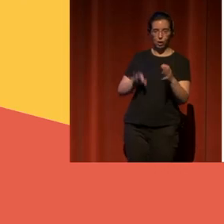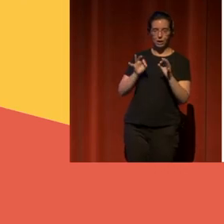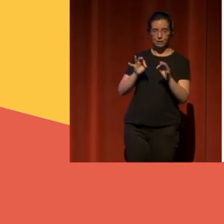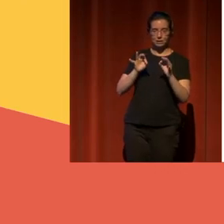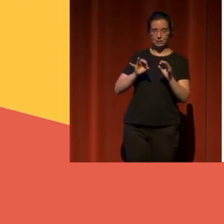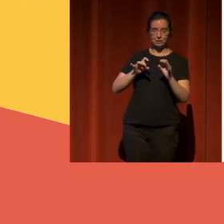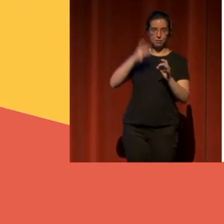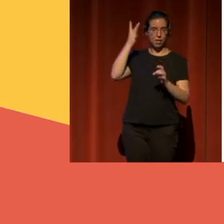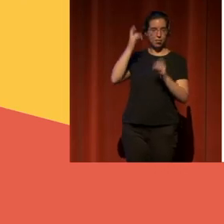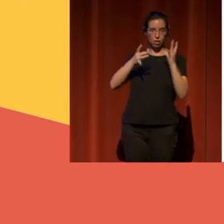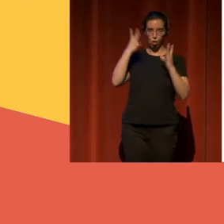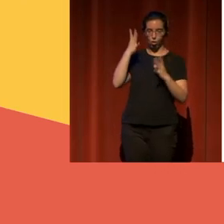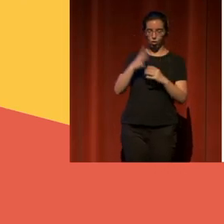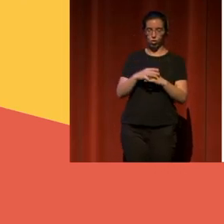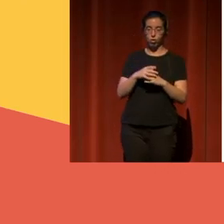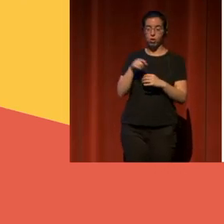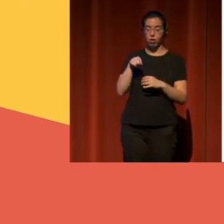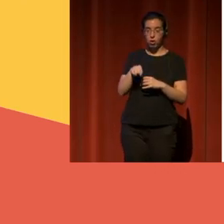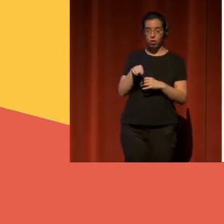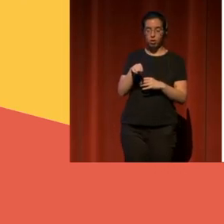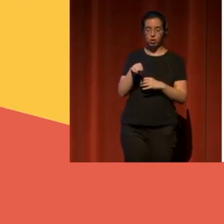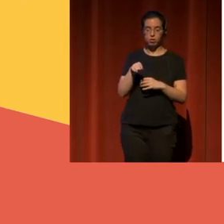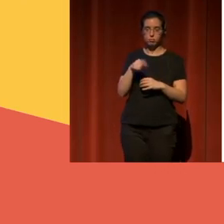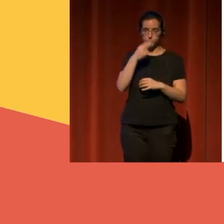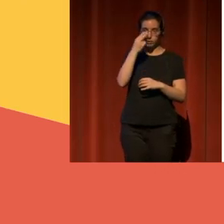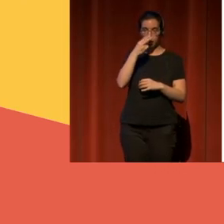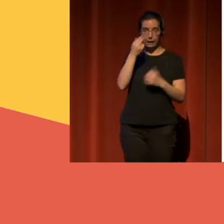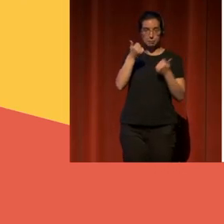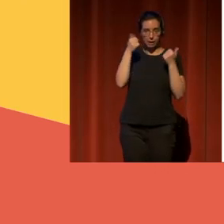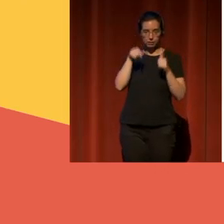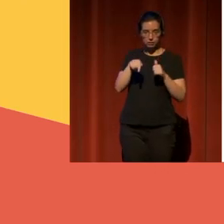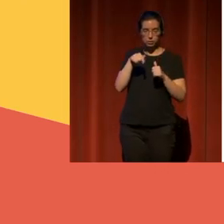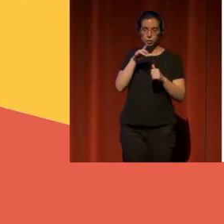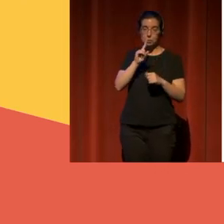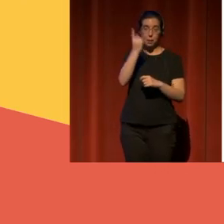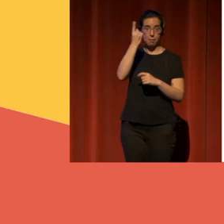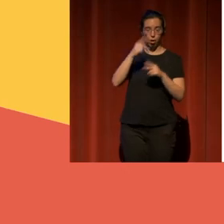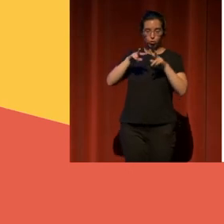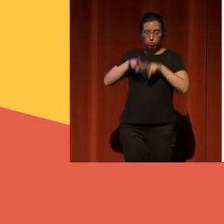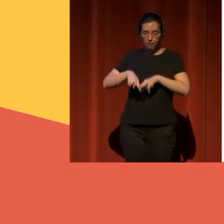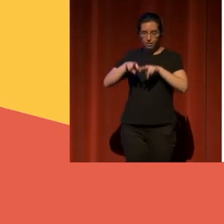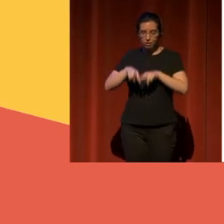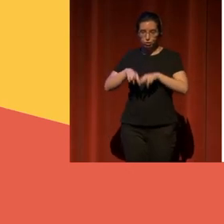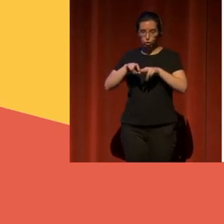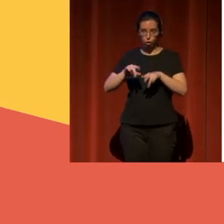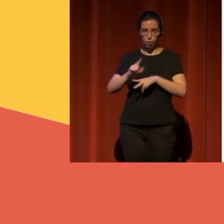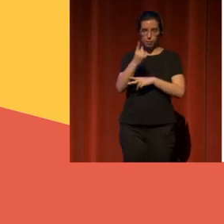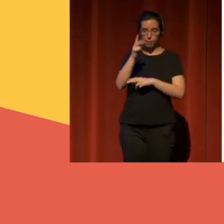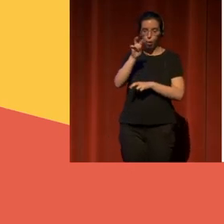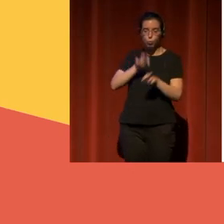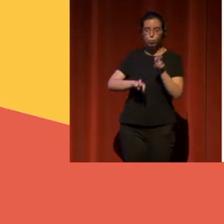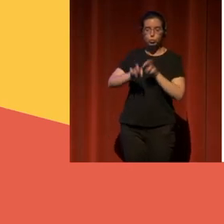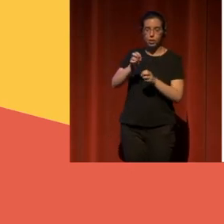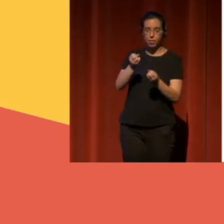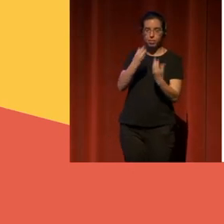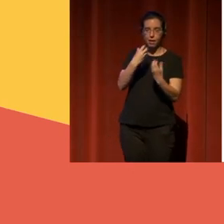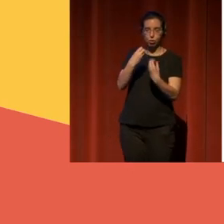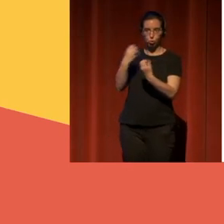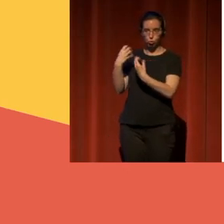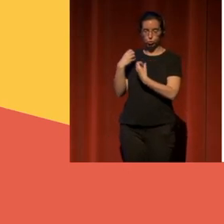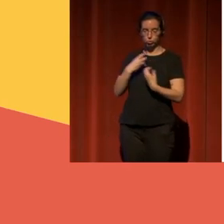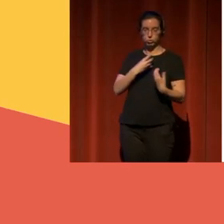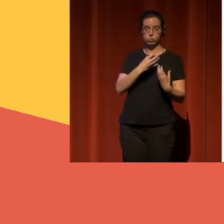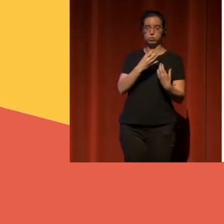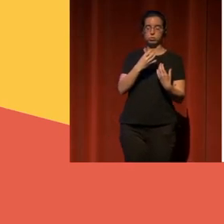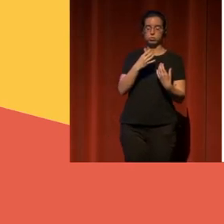ficción, que es la parte que a mí me interesaba. Entonces, yo lo que hice fue una primera revisión, una primera búsqueda en bases de datos,